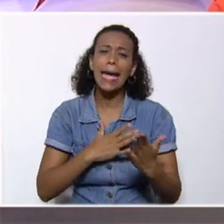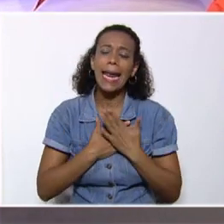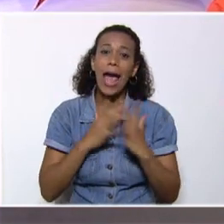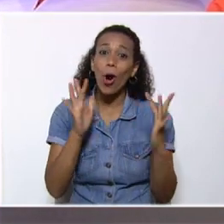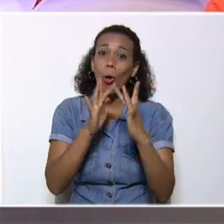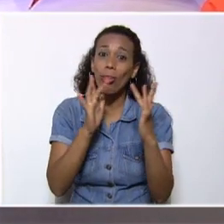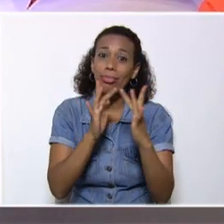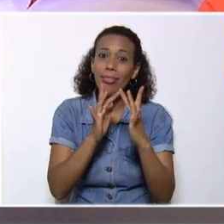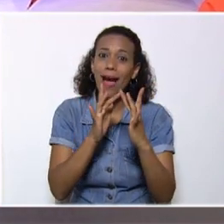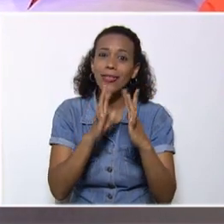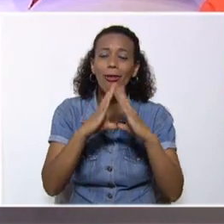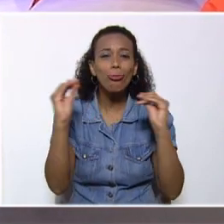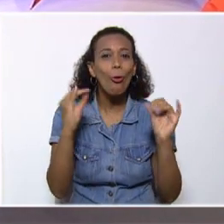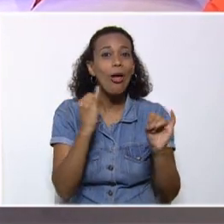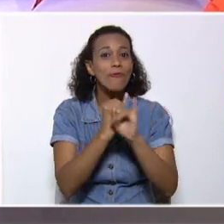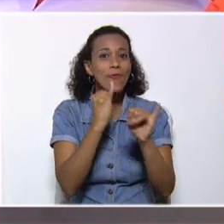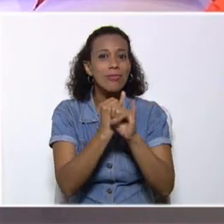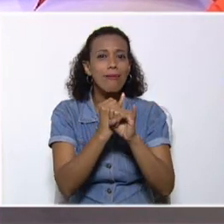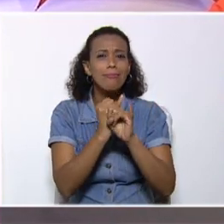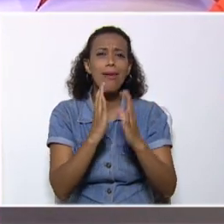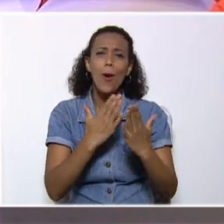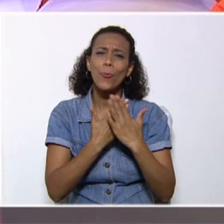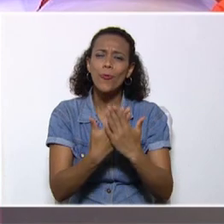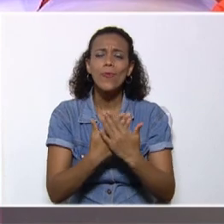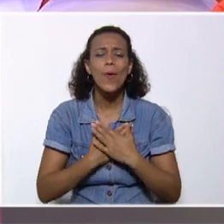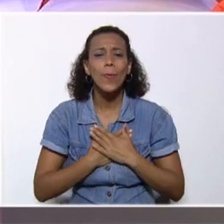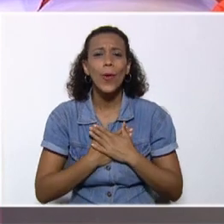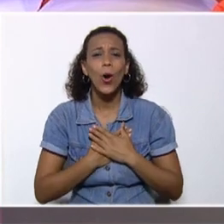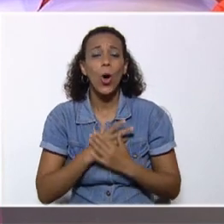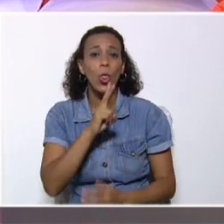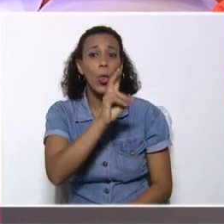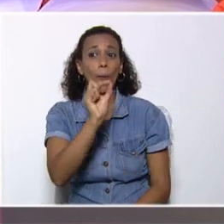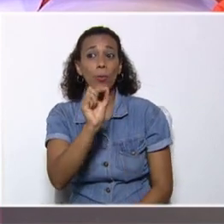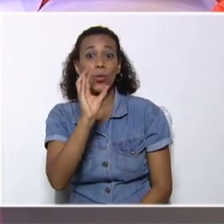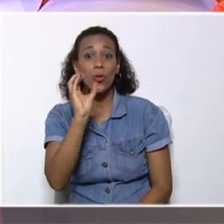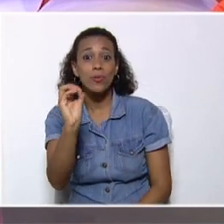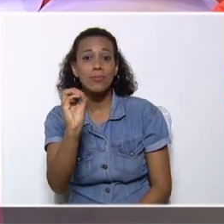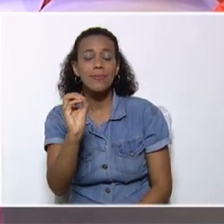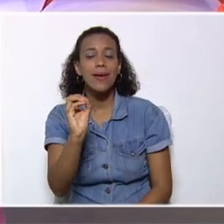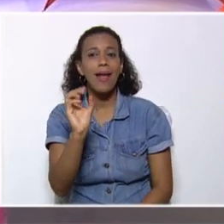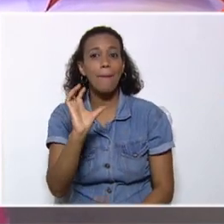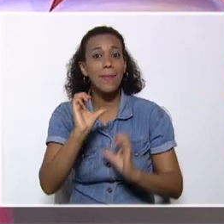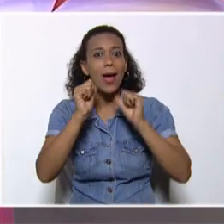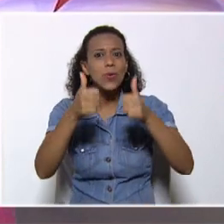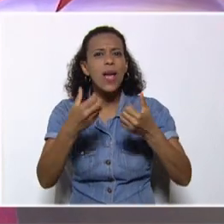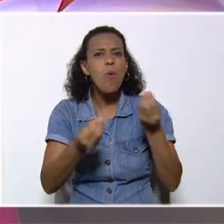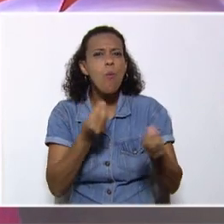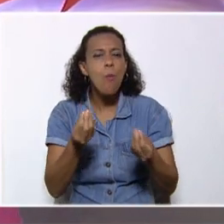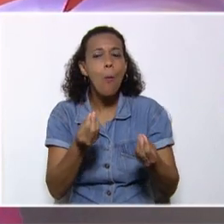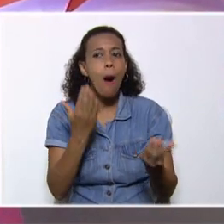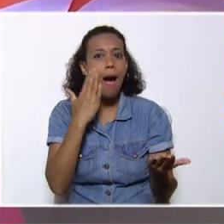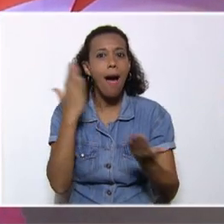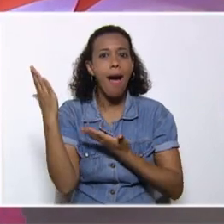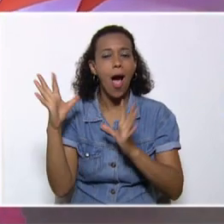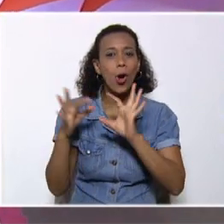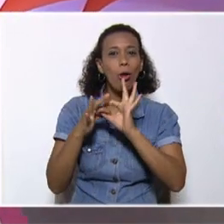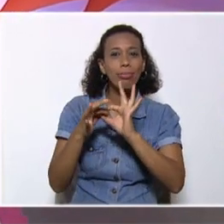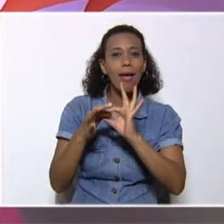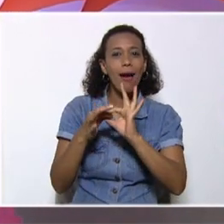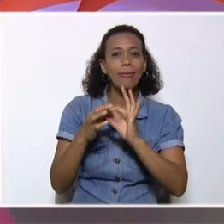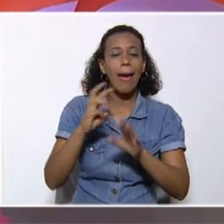te conectes en todas nuestras plataformas digitales 2.0. Y para empezar, te ofrecemos el enlace